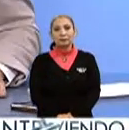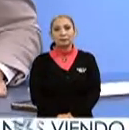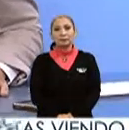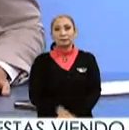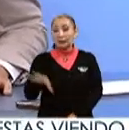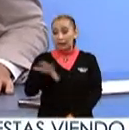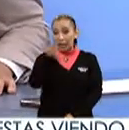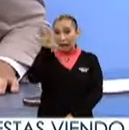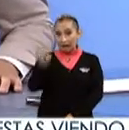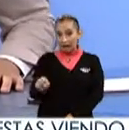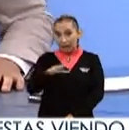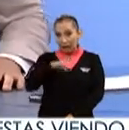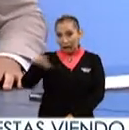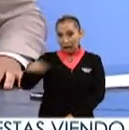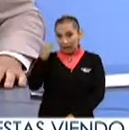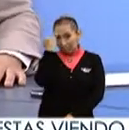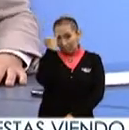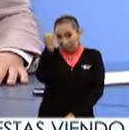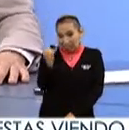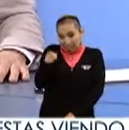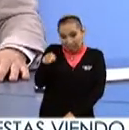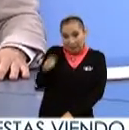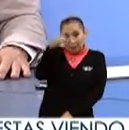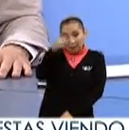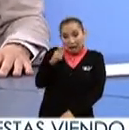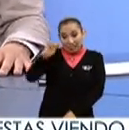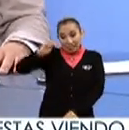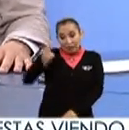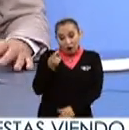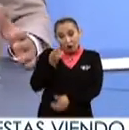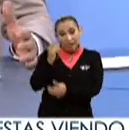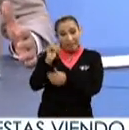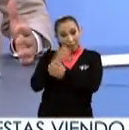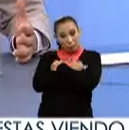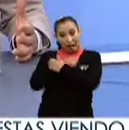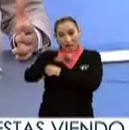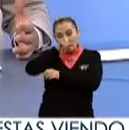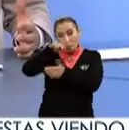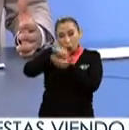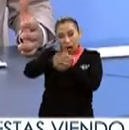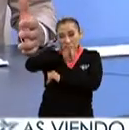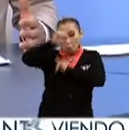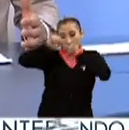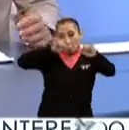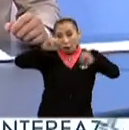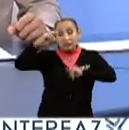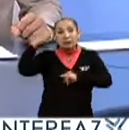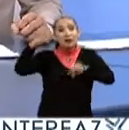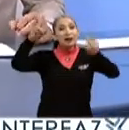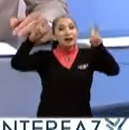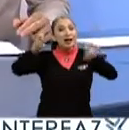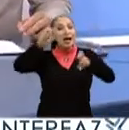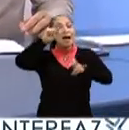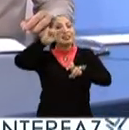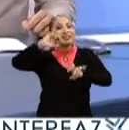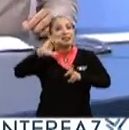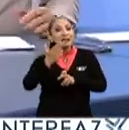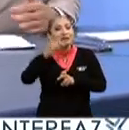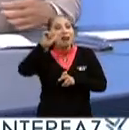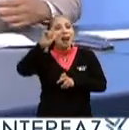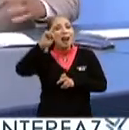Y en África hay una iniciativa precisamente para llevar tecnologías de la educación a regiones marginadas. Se conocen como Tech